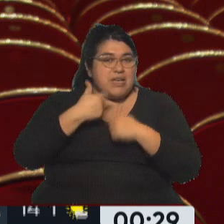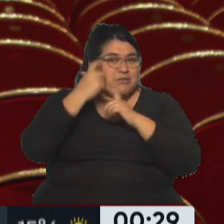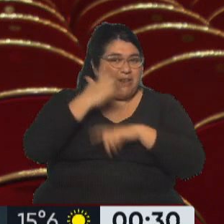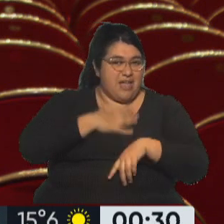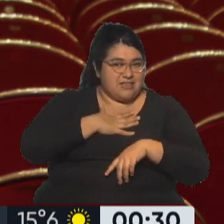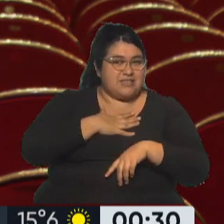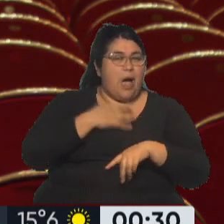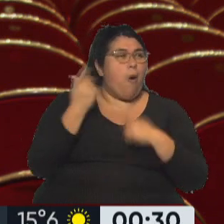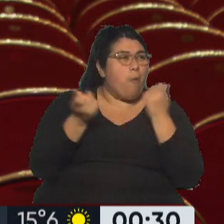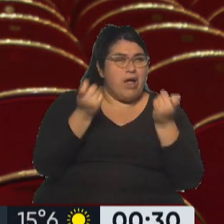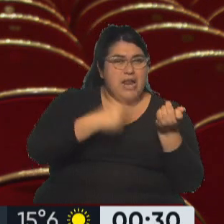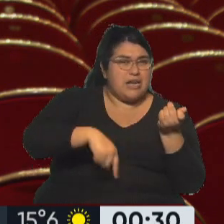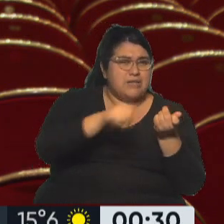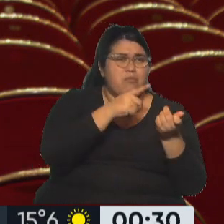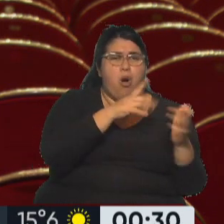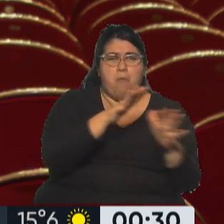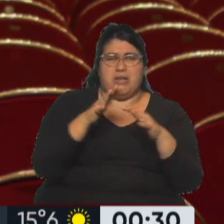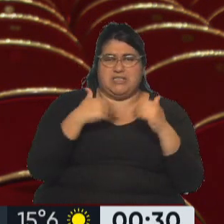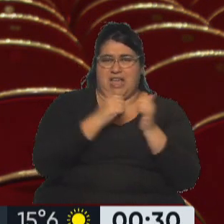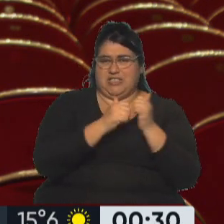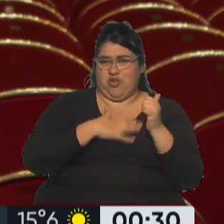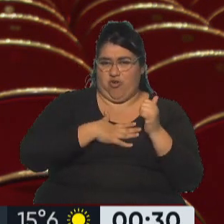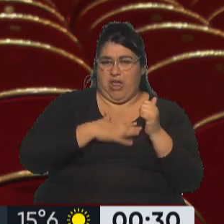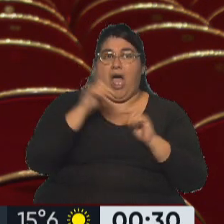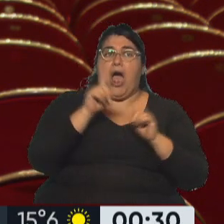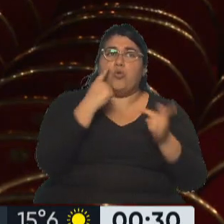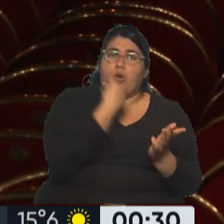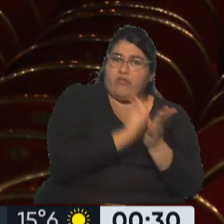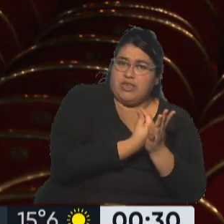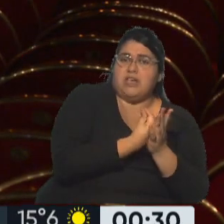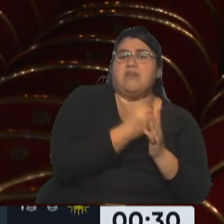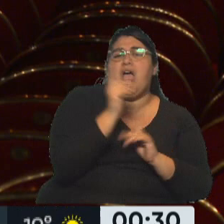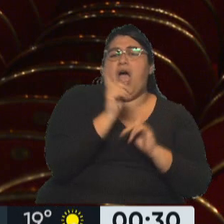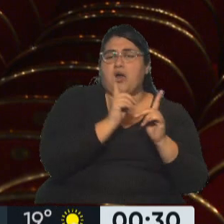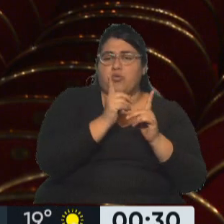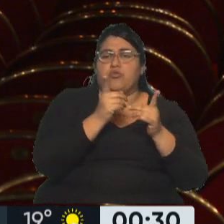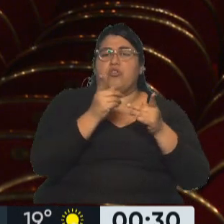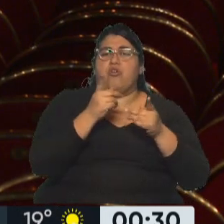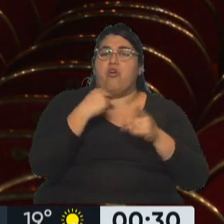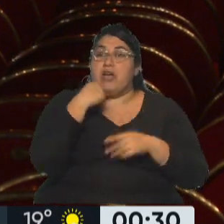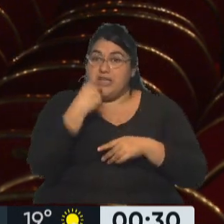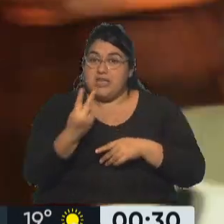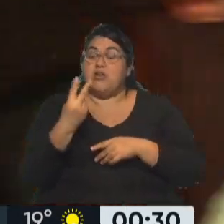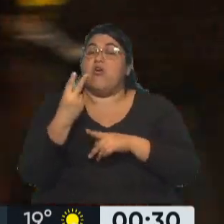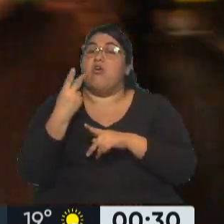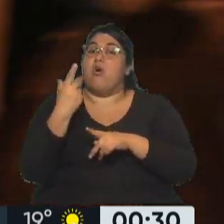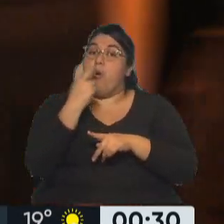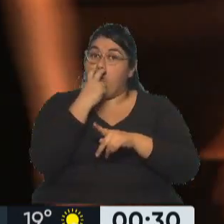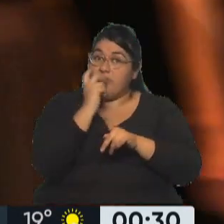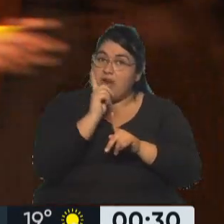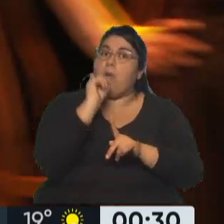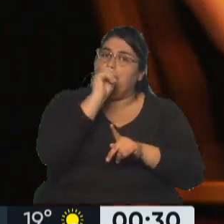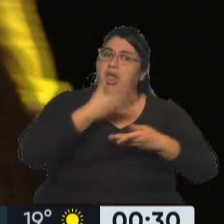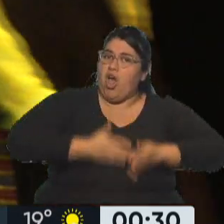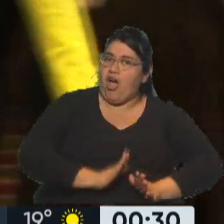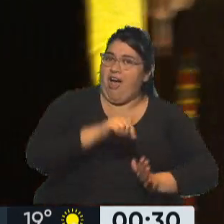bailarines tienen un caso similar. O sea, algunos son residentes, algunos otros son hijos de bolivianos y argentinos, entonces también